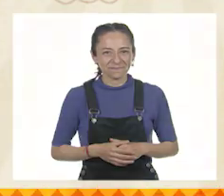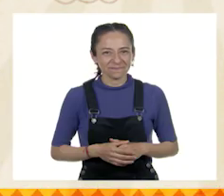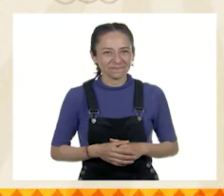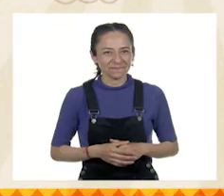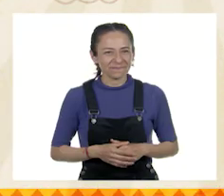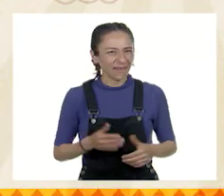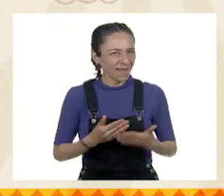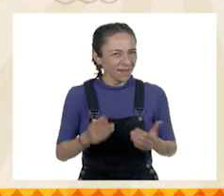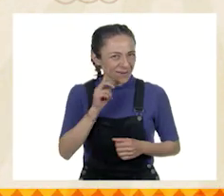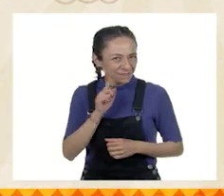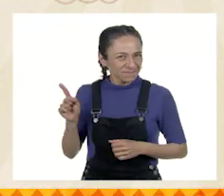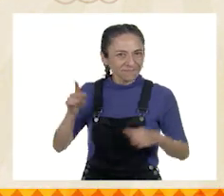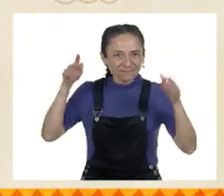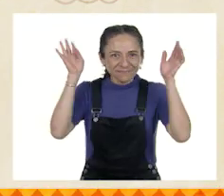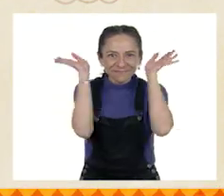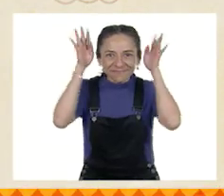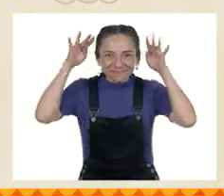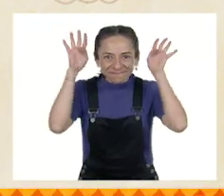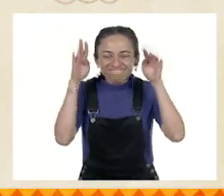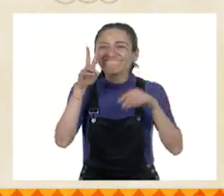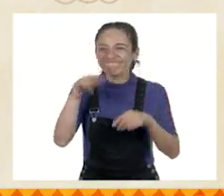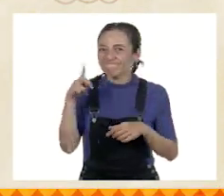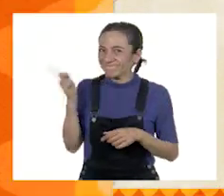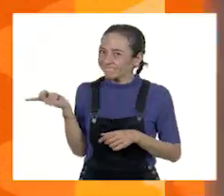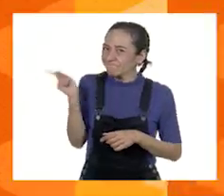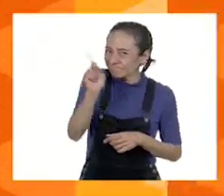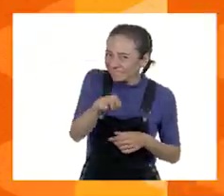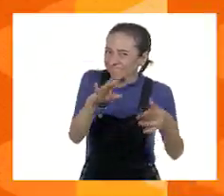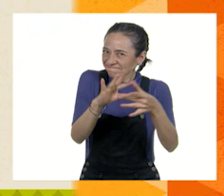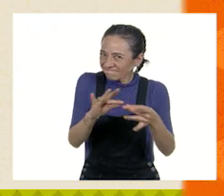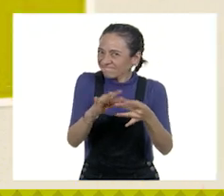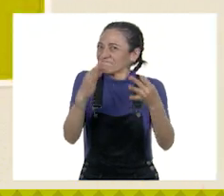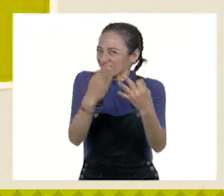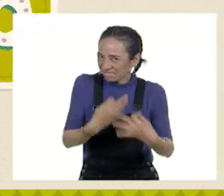Veamos a Jolisto, quien tiene algo importante que compartir.